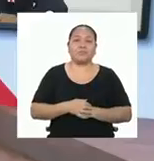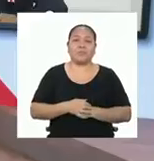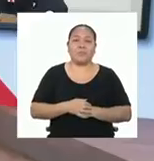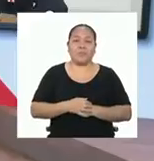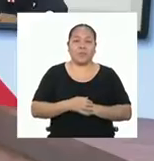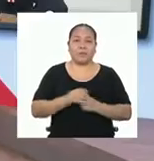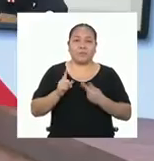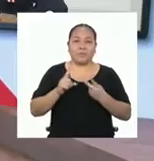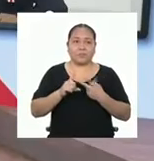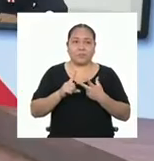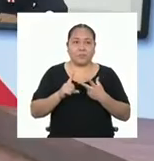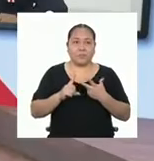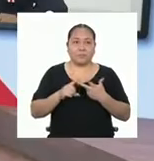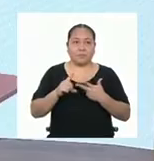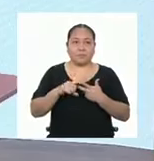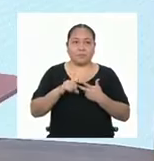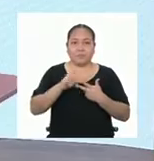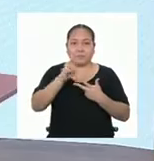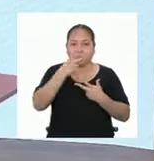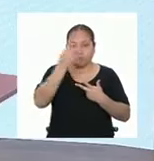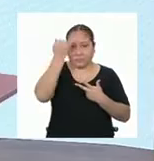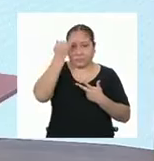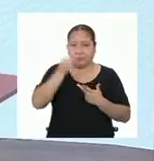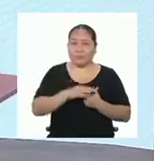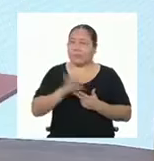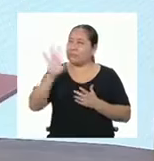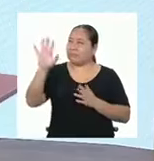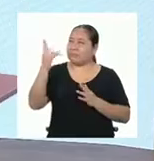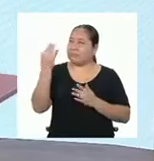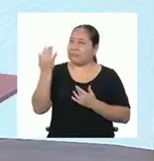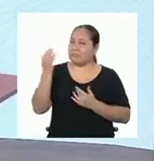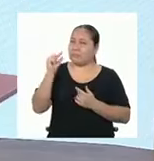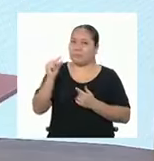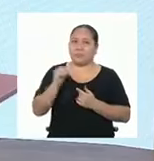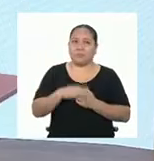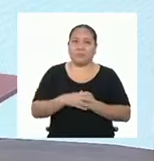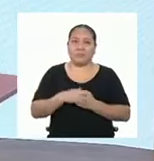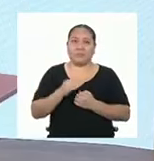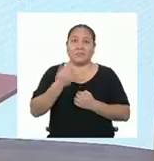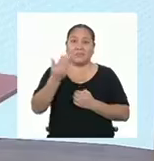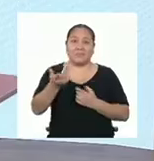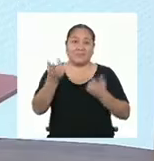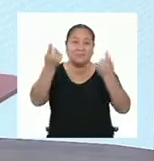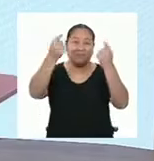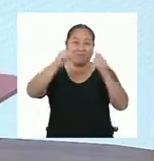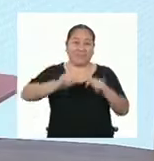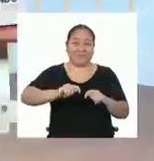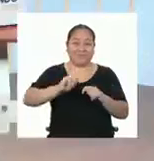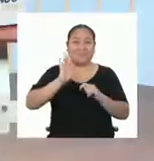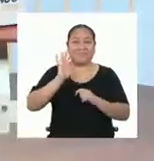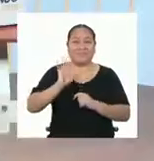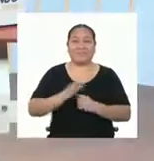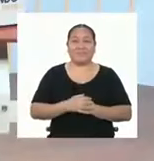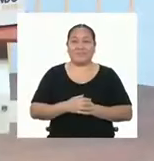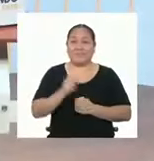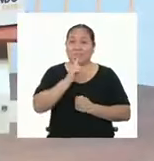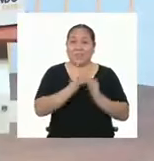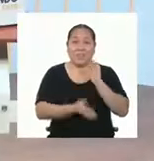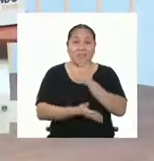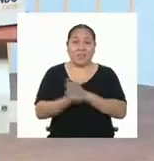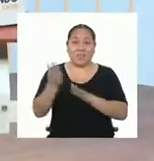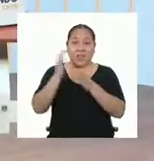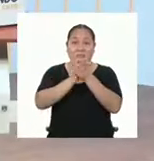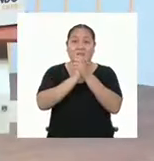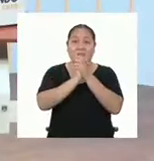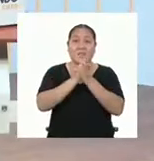segundo criterio Un ratito, profesor Como dice, es momento de pasar, pero a los cortes comerciales No se muevan